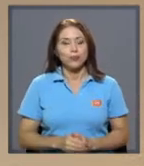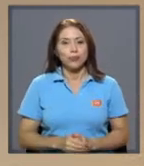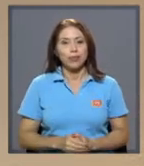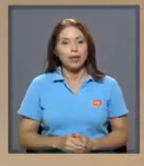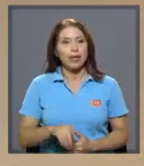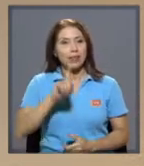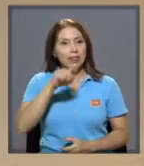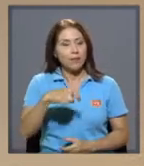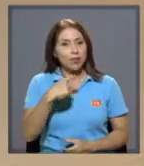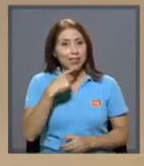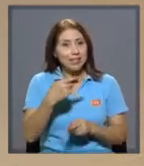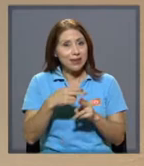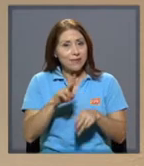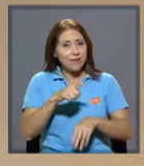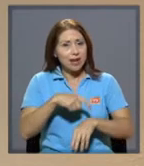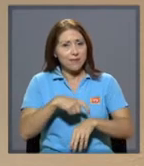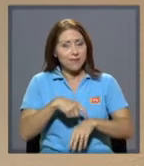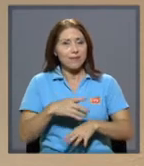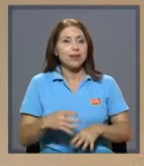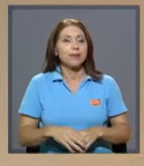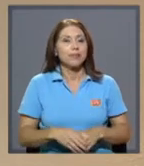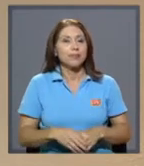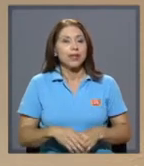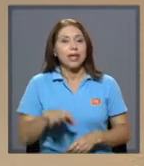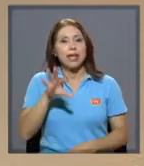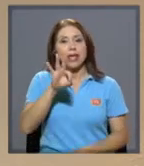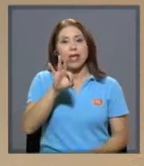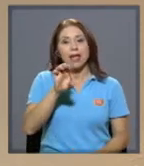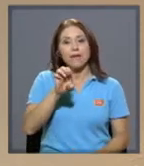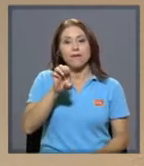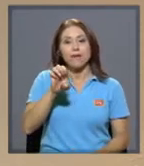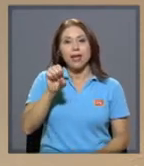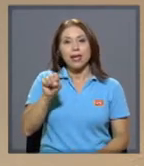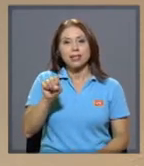Tengo que decir muy brevemente que el FES es el Fondo